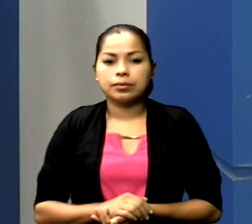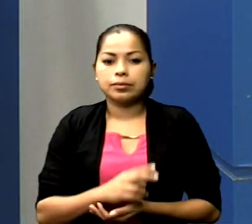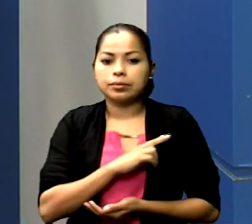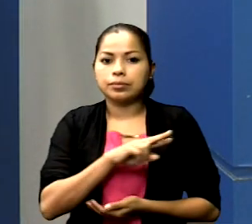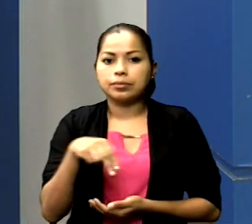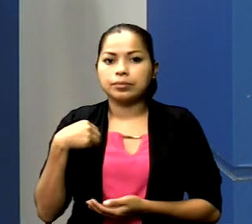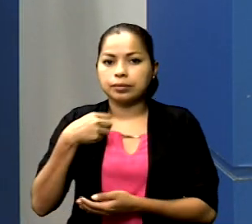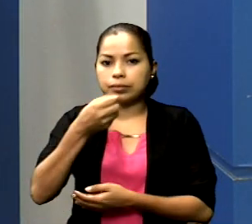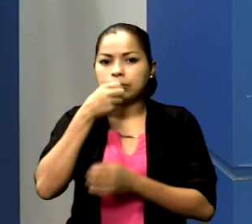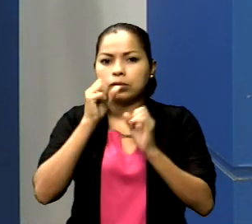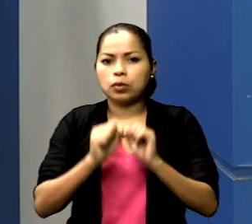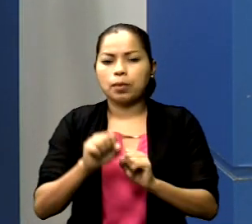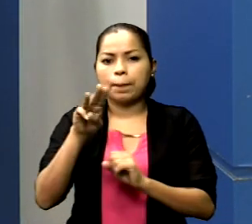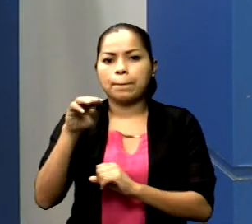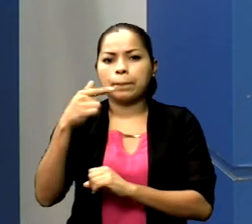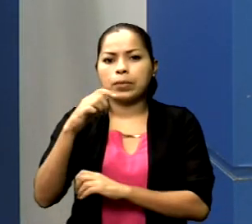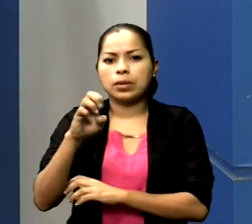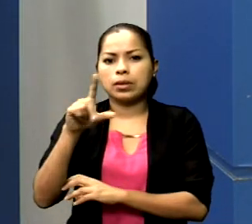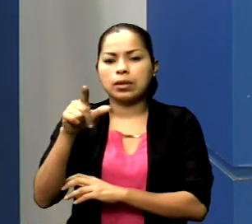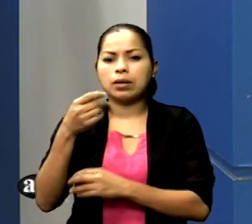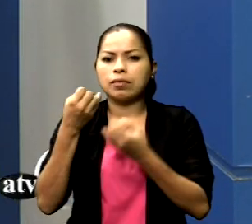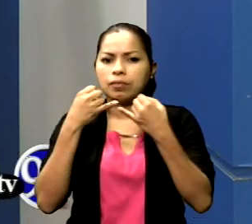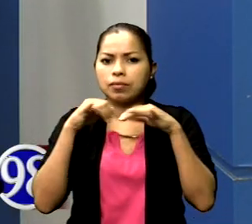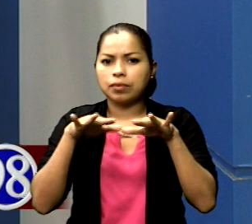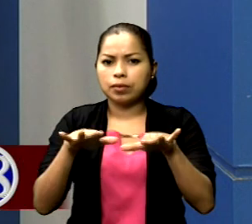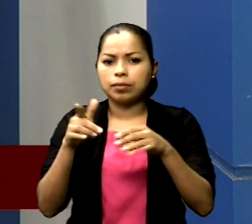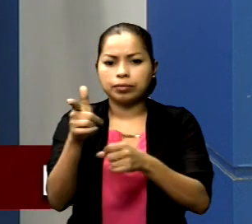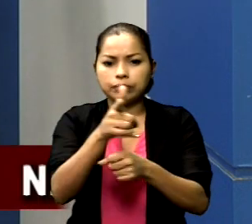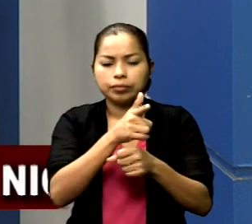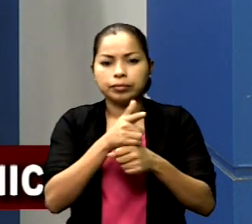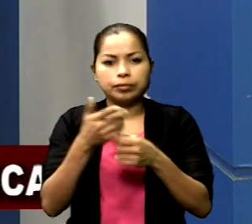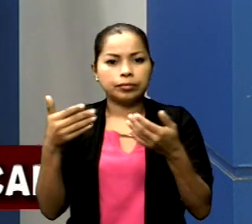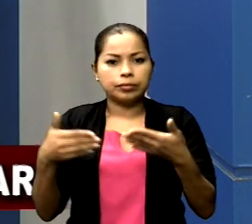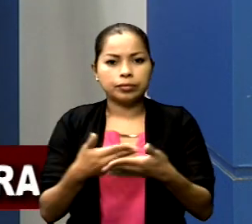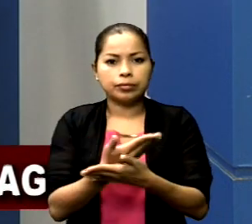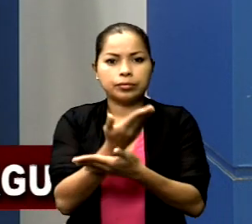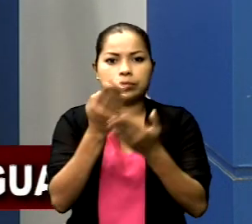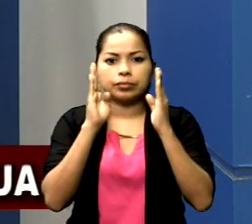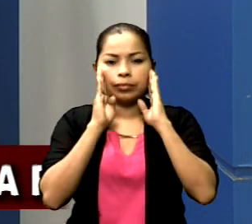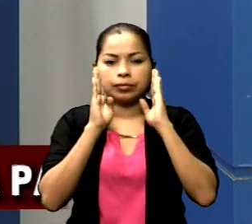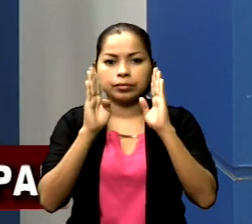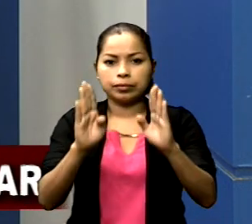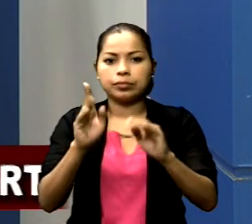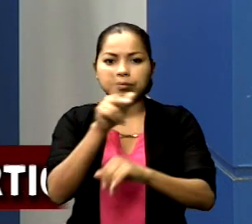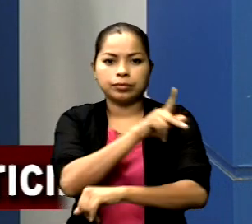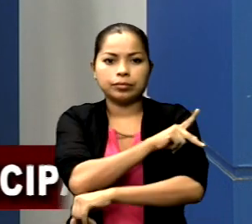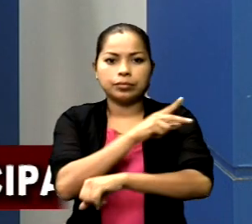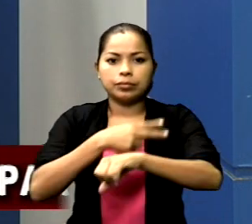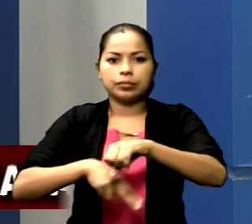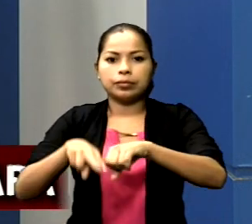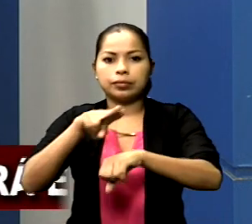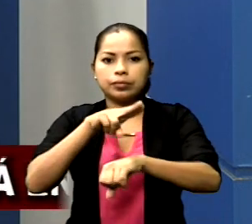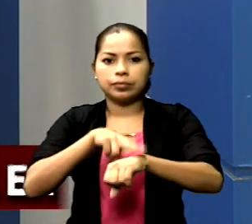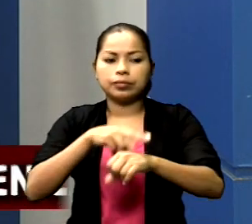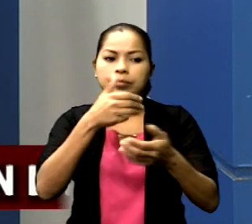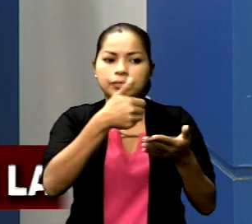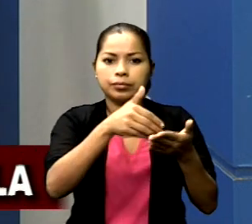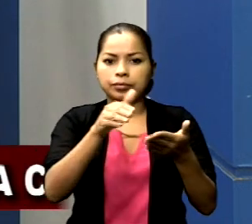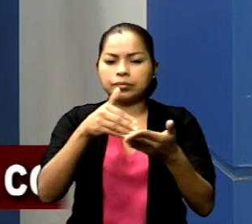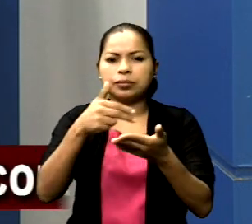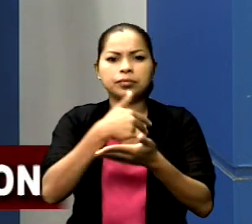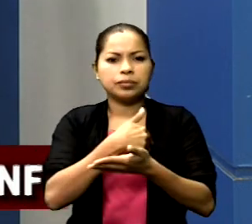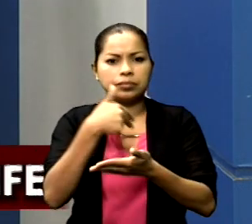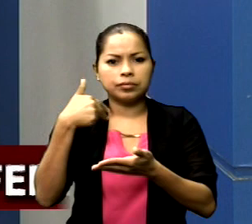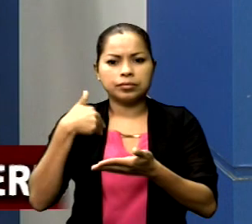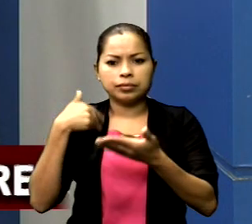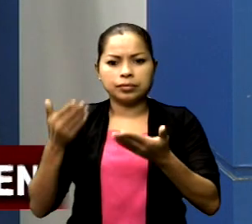Nuestro periodista Miguel Carranza nos cuenta en el siguiente reporte sobre un nuevo servicio que brinda la Policía Nacional para facilitar la gestión